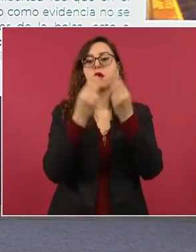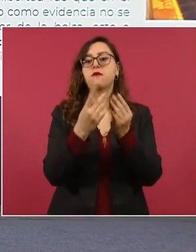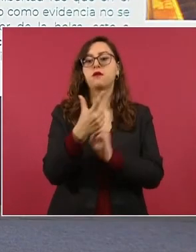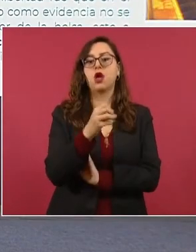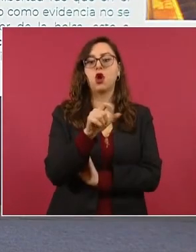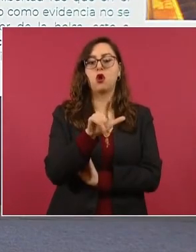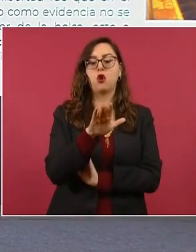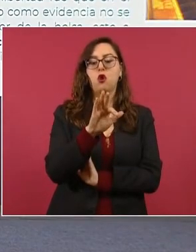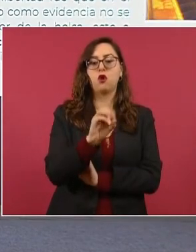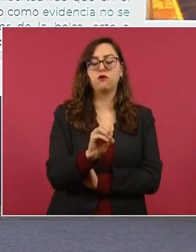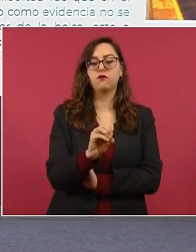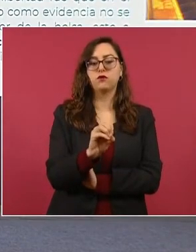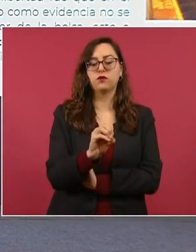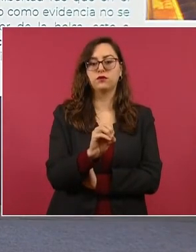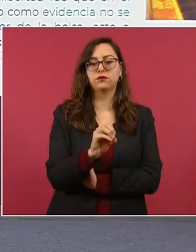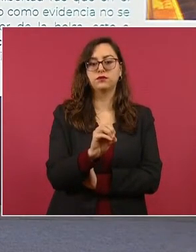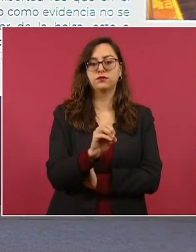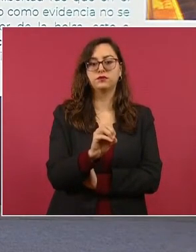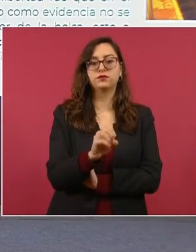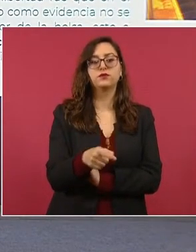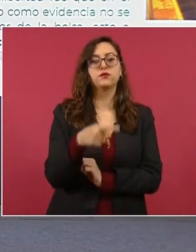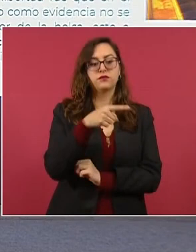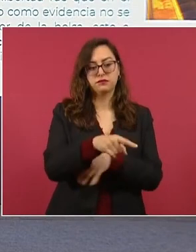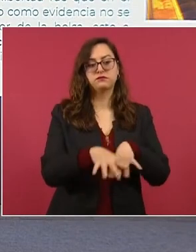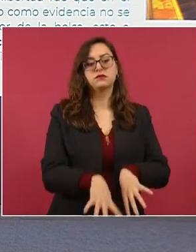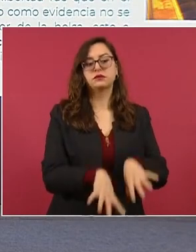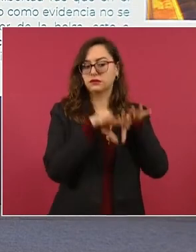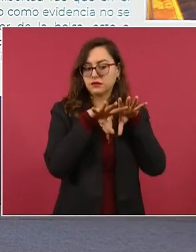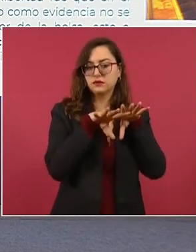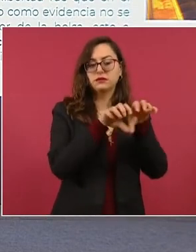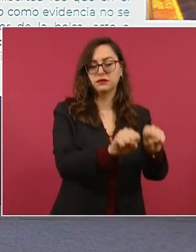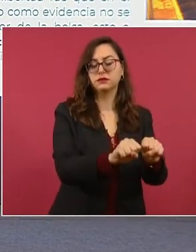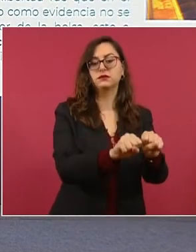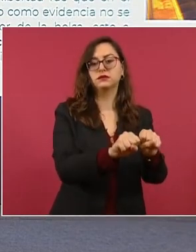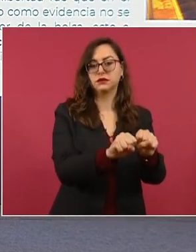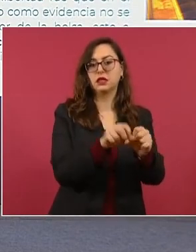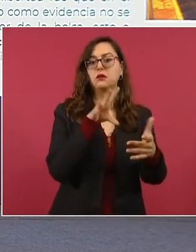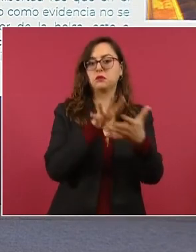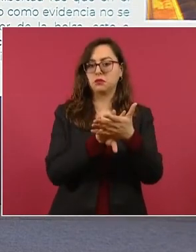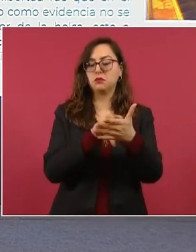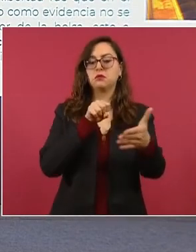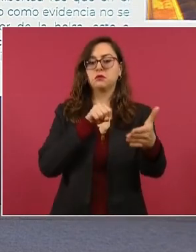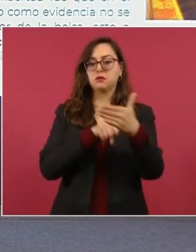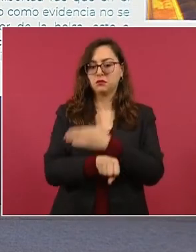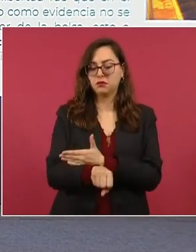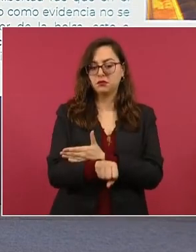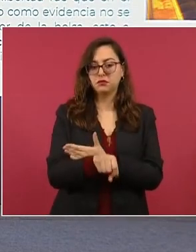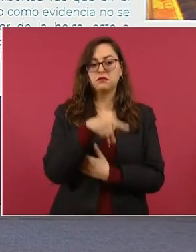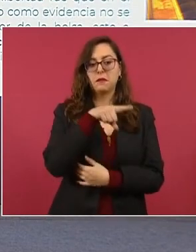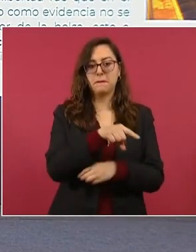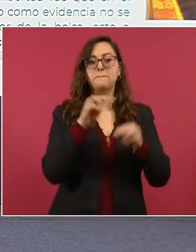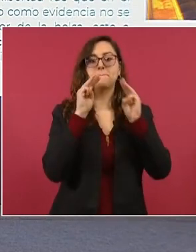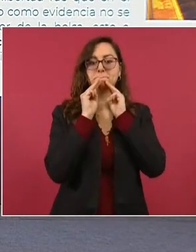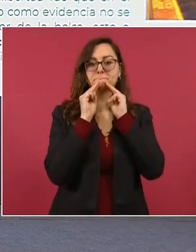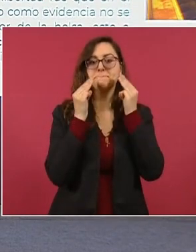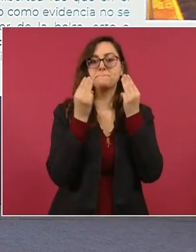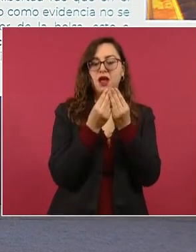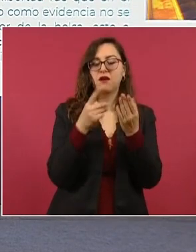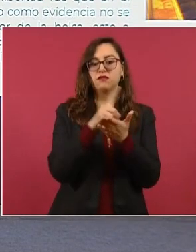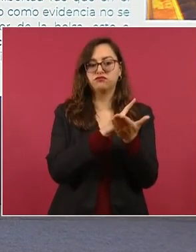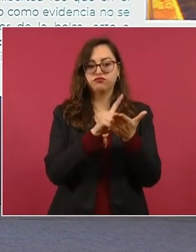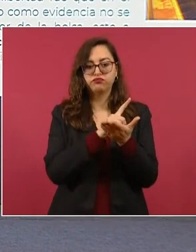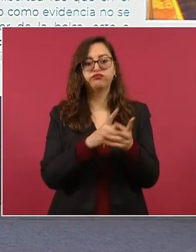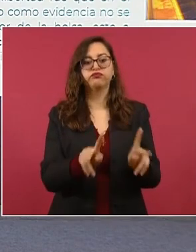Guillén. Este fue procesado, Mario Alberto N., por delincuencia organizada y delitos contra la